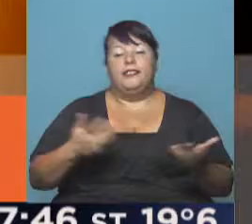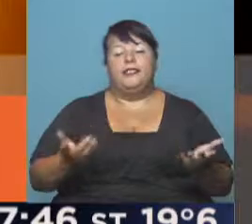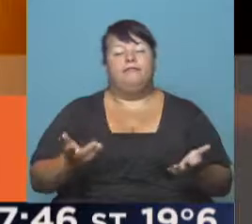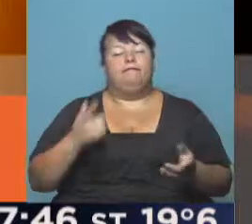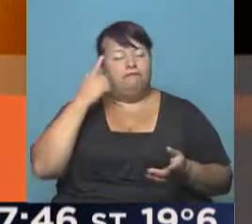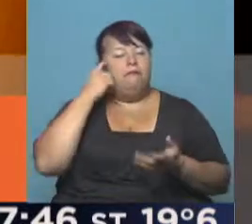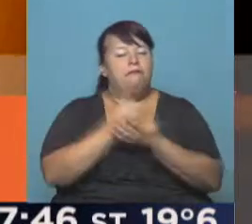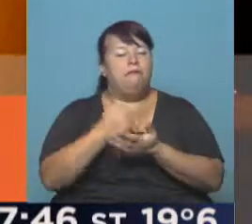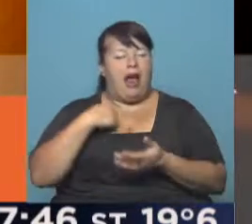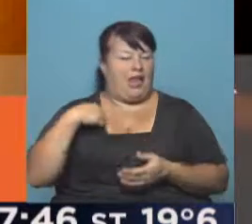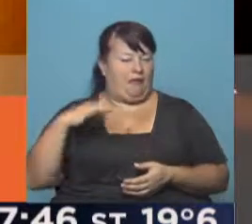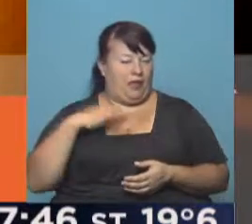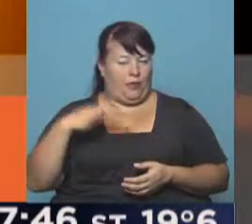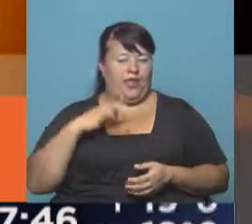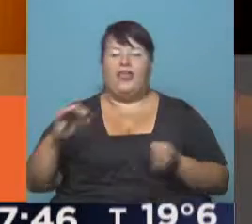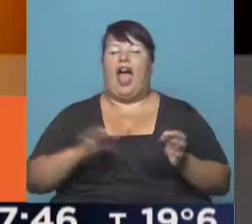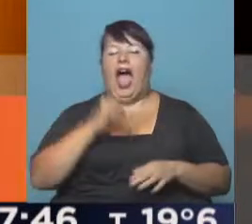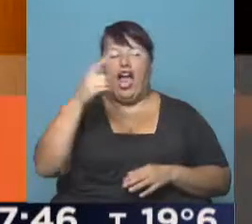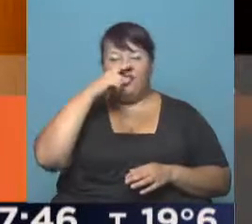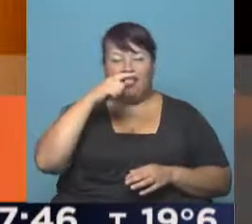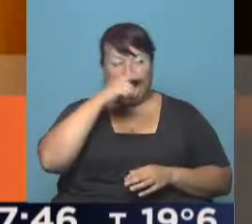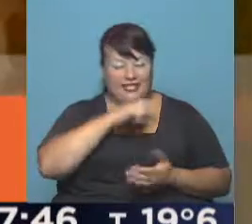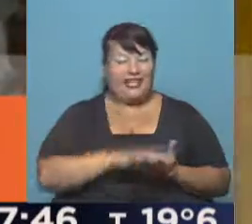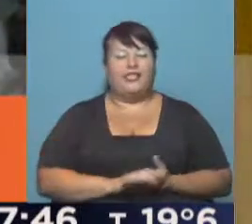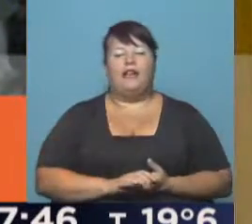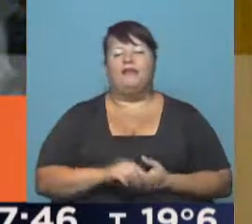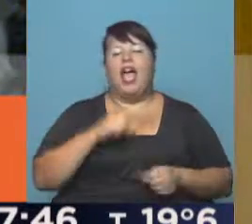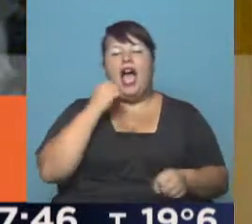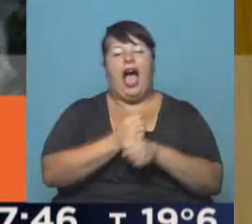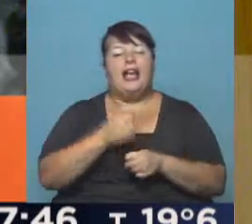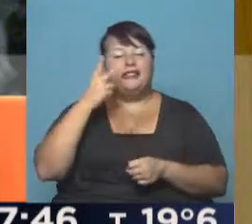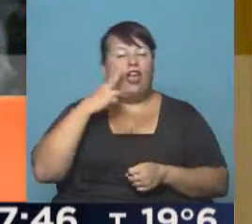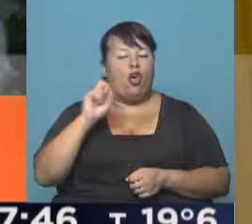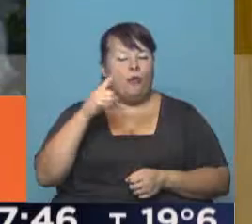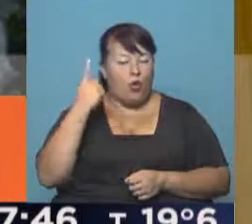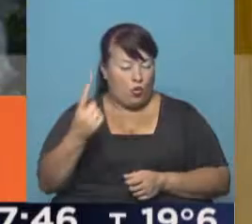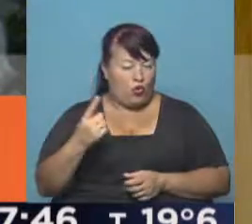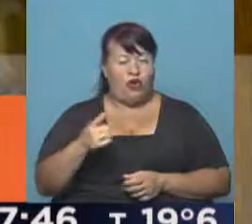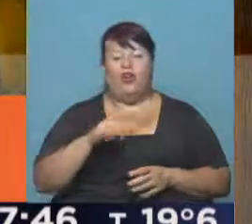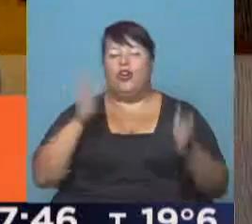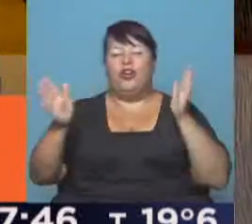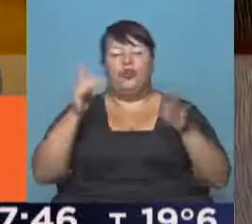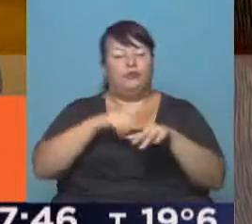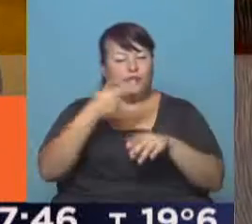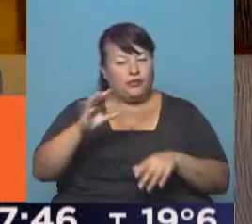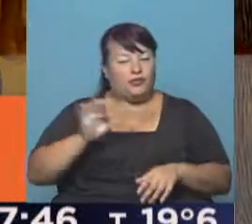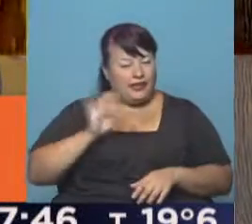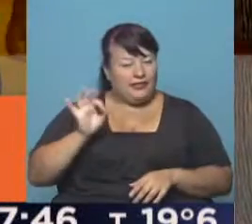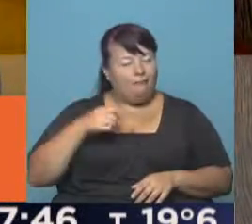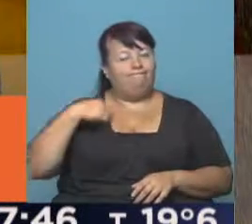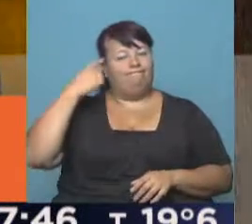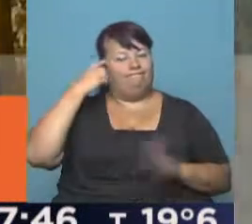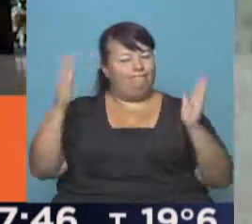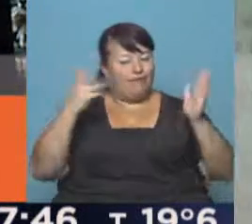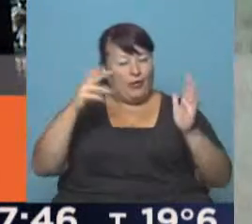que marcaron mi vida desde el año 77 hasta el año 2001, que es un periodo de 20 años en el que yo